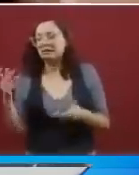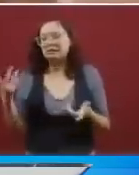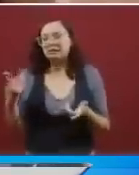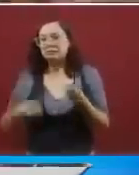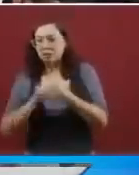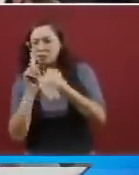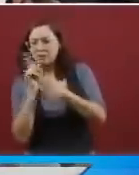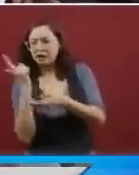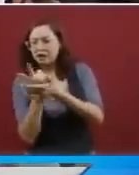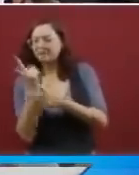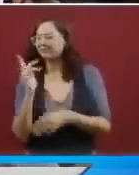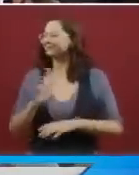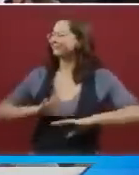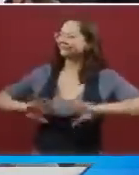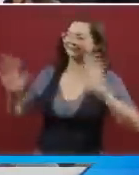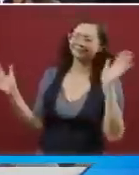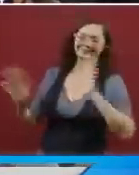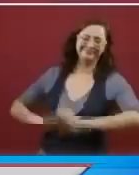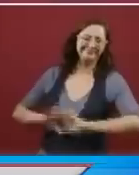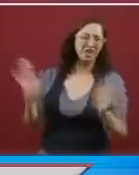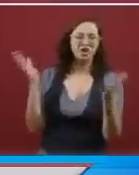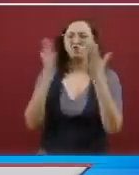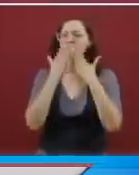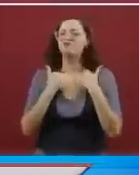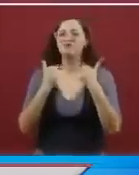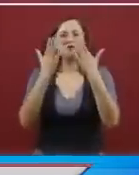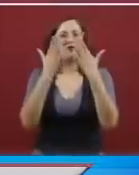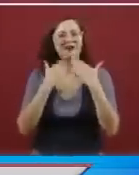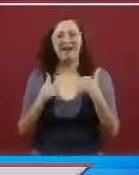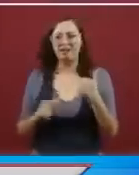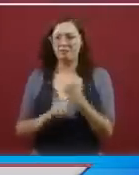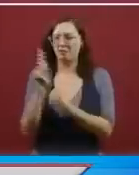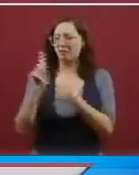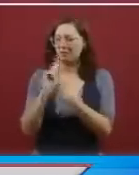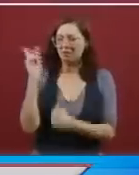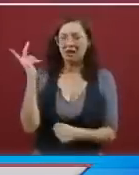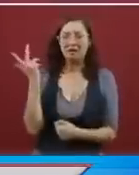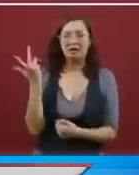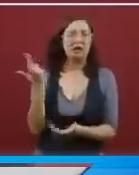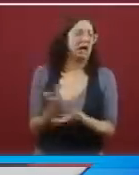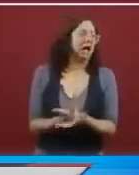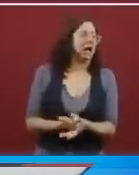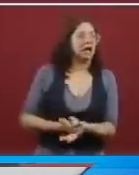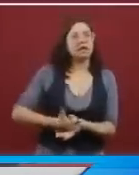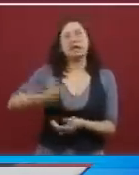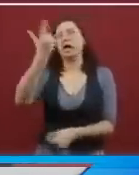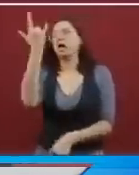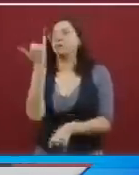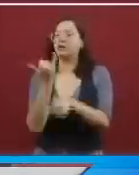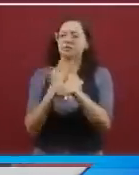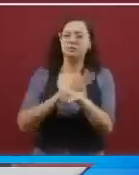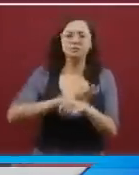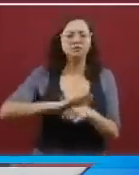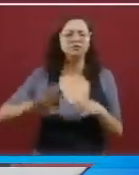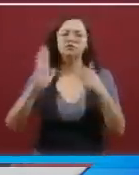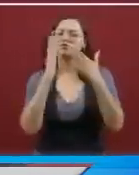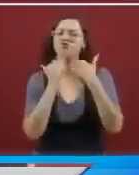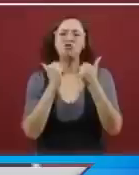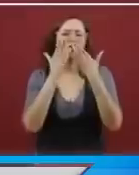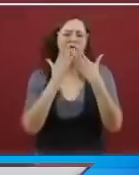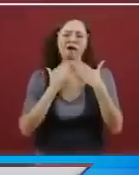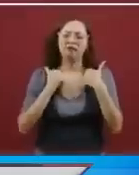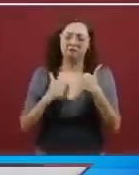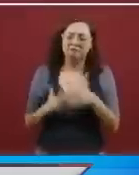O sea, que no se pueda enfrentar. el presidente Andrés Manuel López